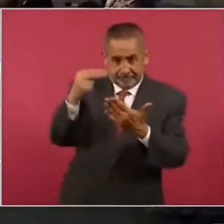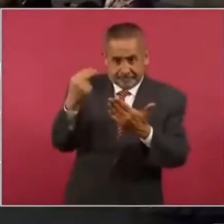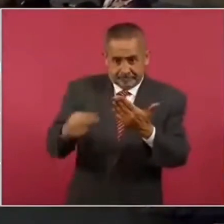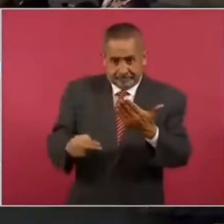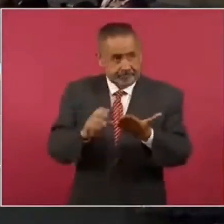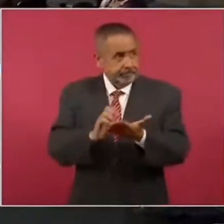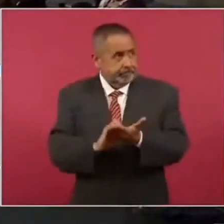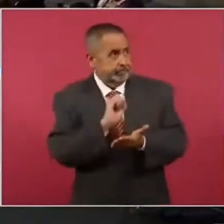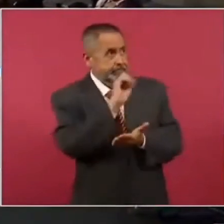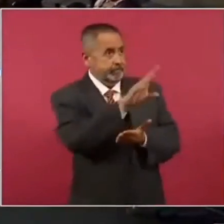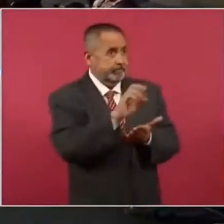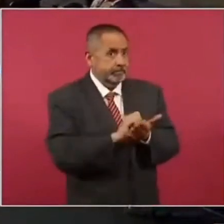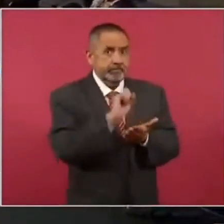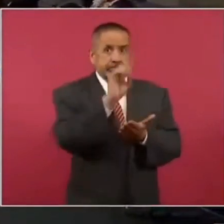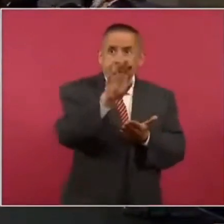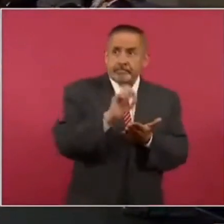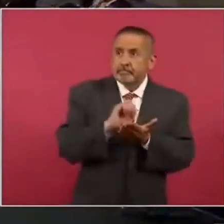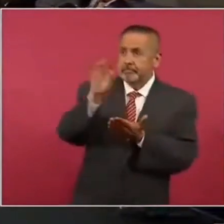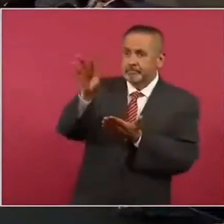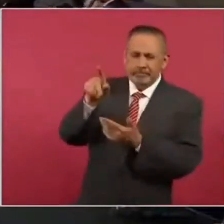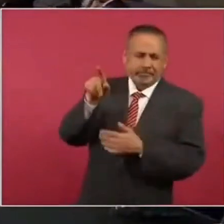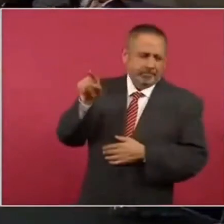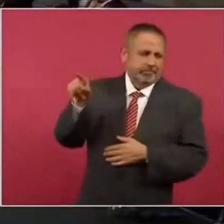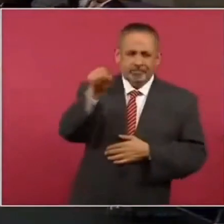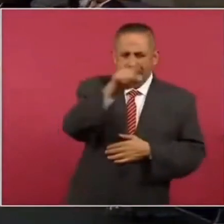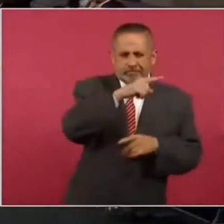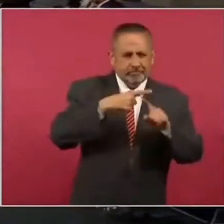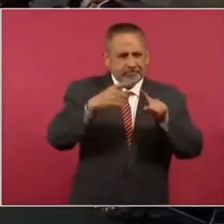los estados, a sus hombres fuertes,